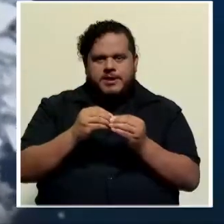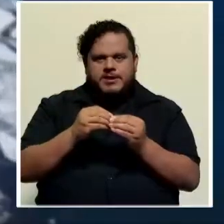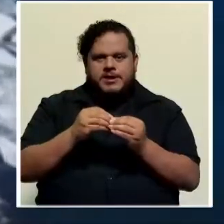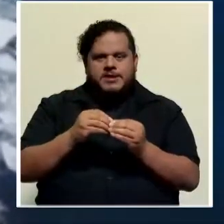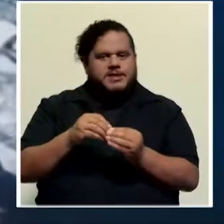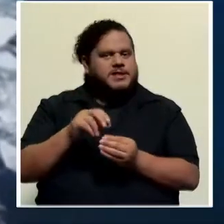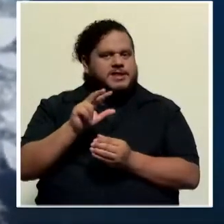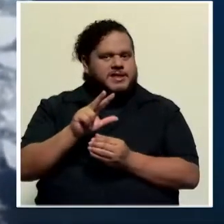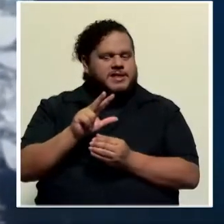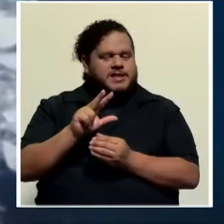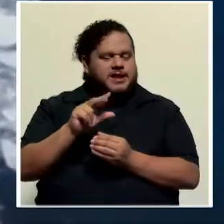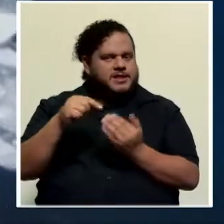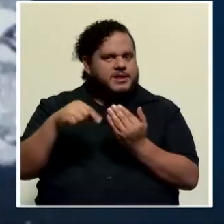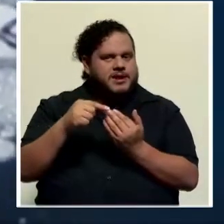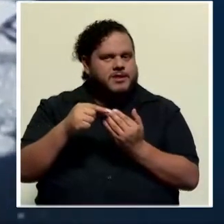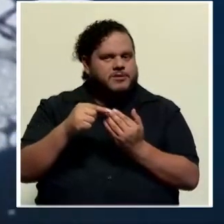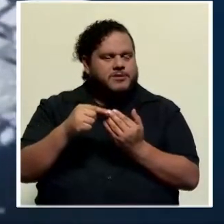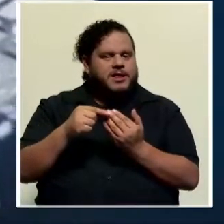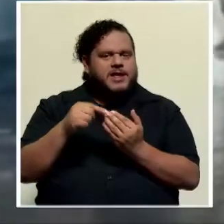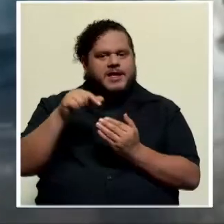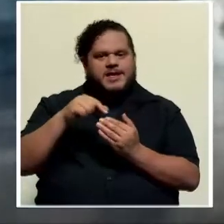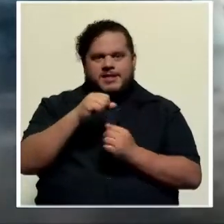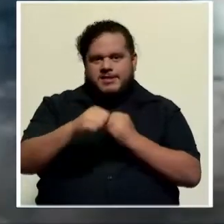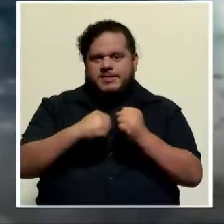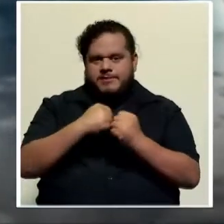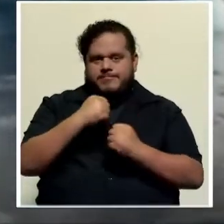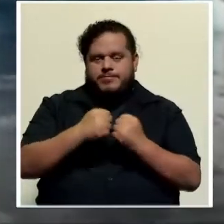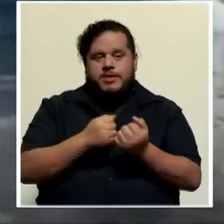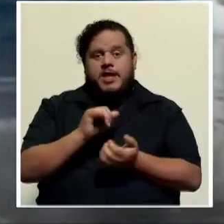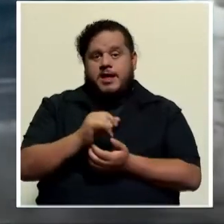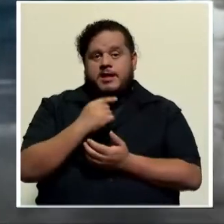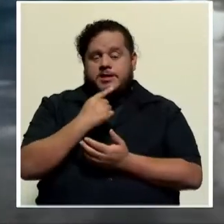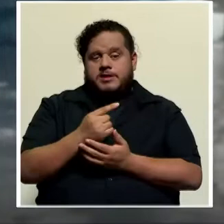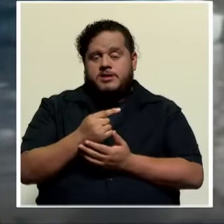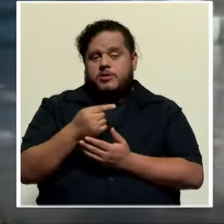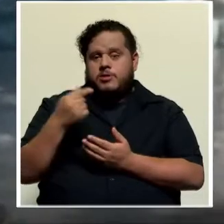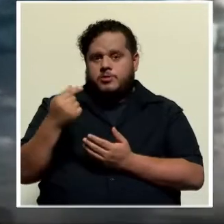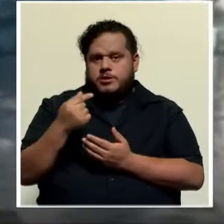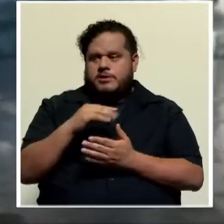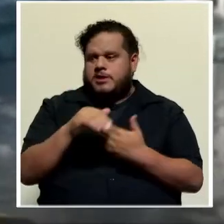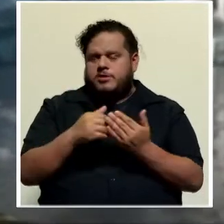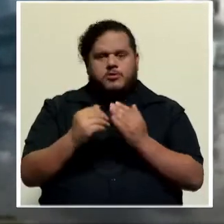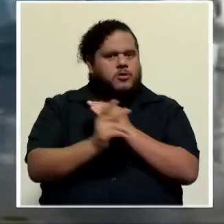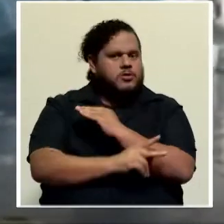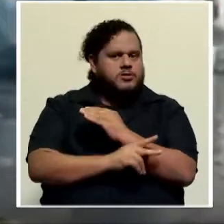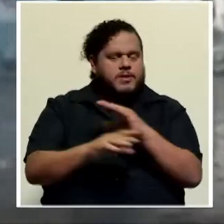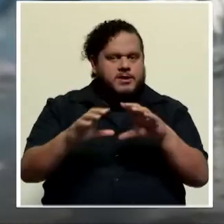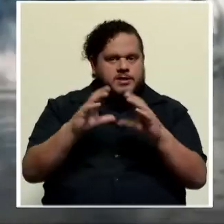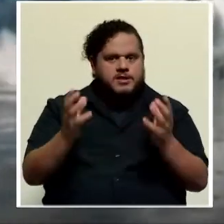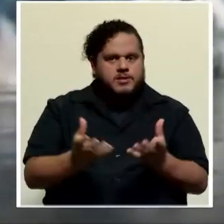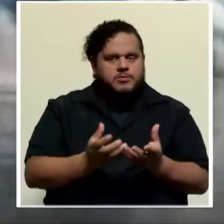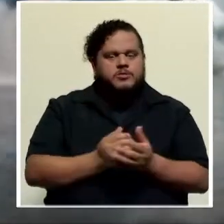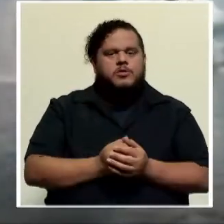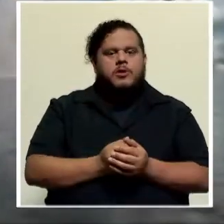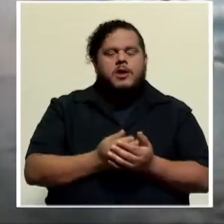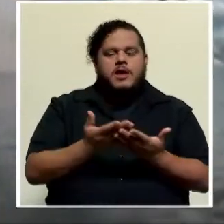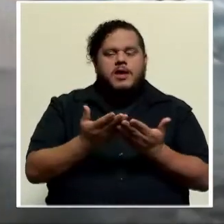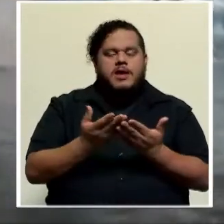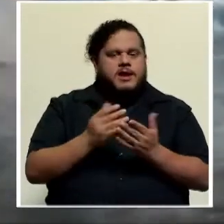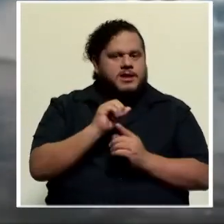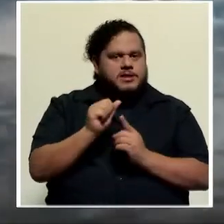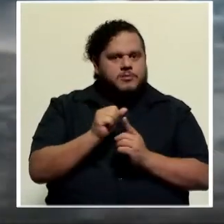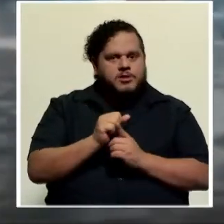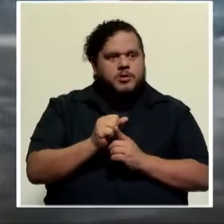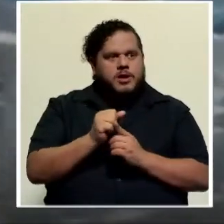grados centígrados en este siglo. Así advirtió Guterres a todos los países del mundo. El consenso entre